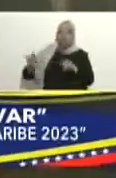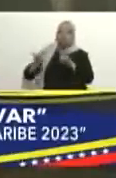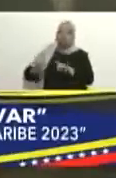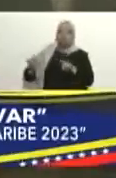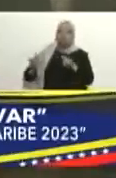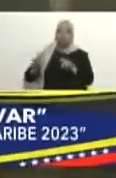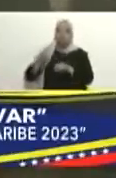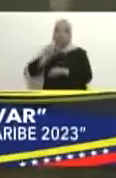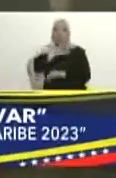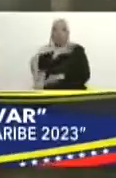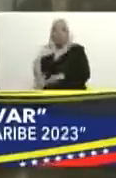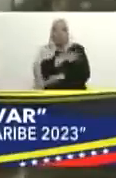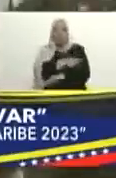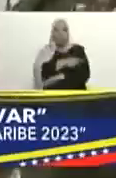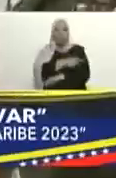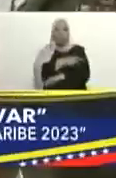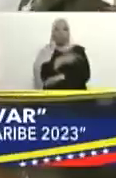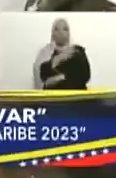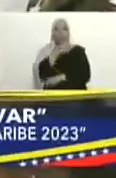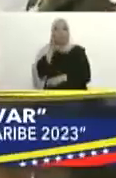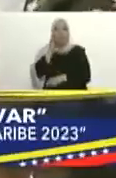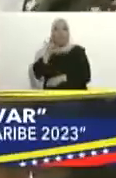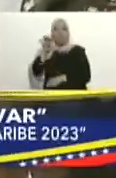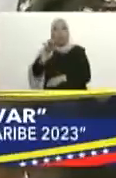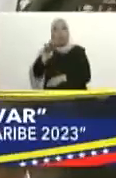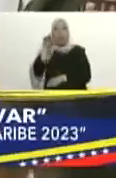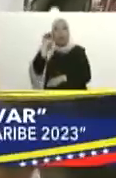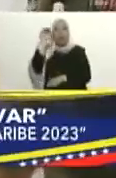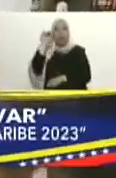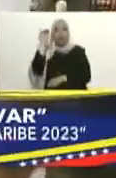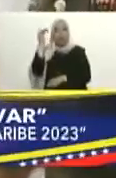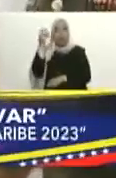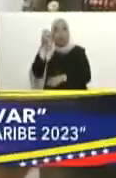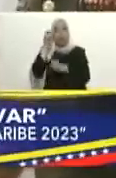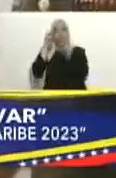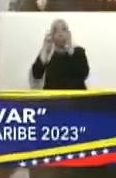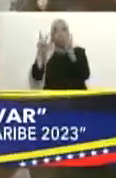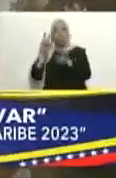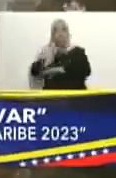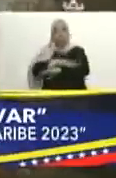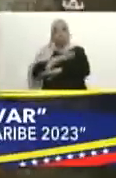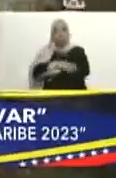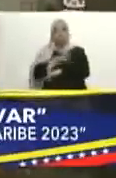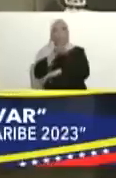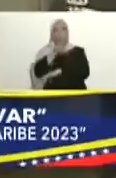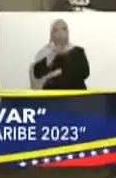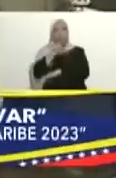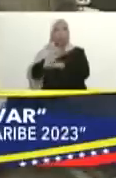los valores de la patria que queremos ver florecer,